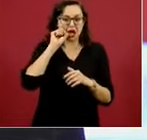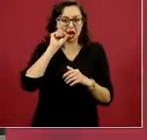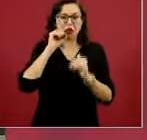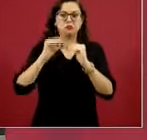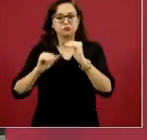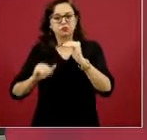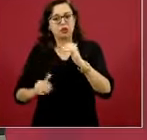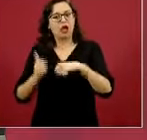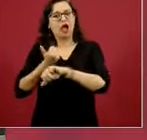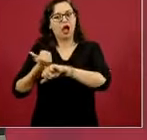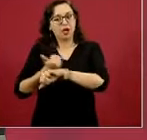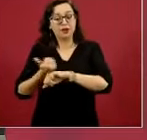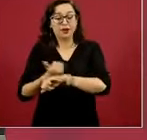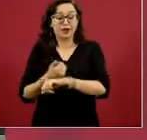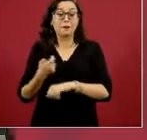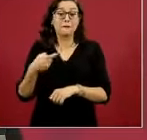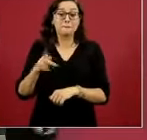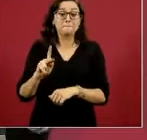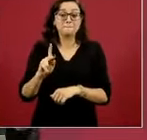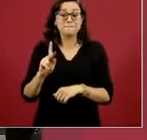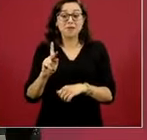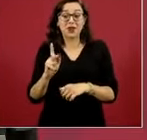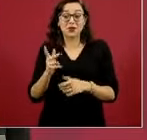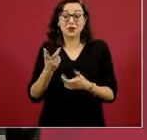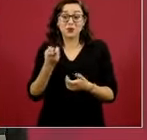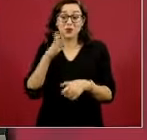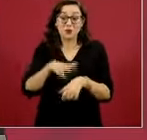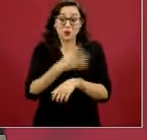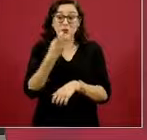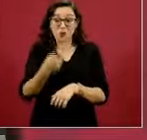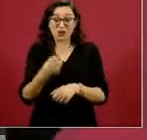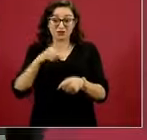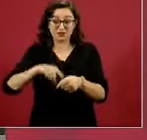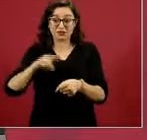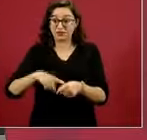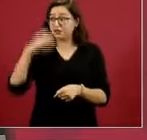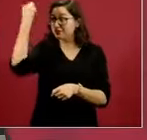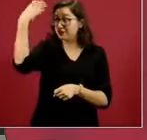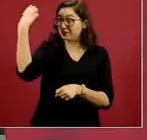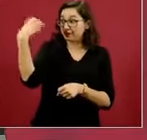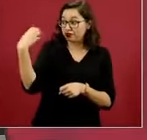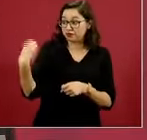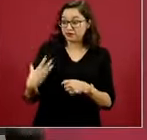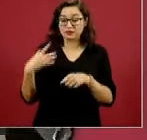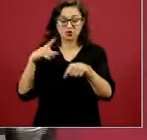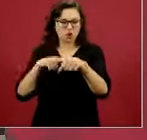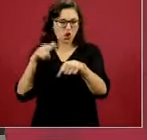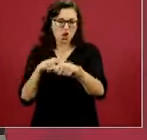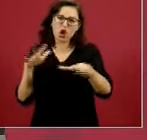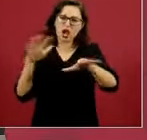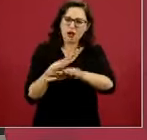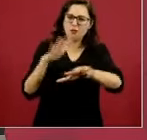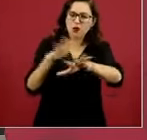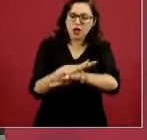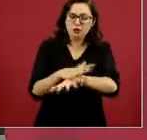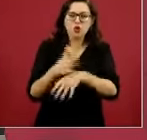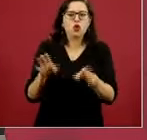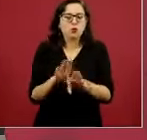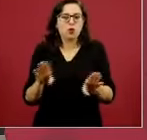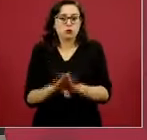amarillo, pero justo este indicador, este semáforo que tiene 10 indicadores que nos permite evaluar de una manera integral